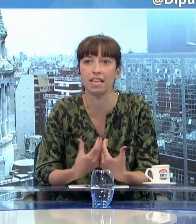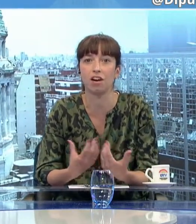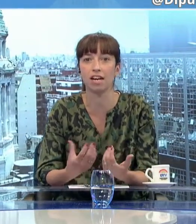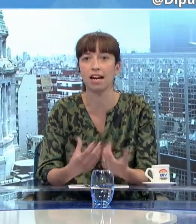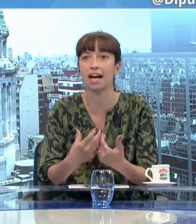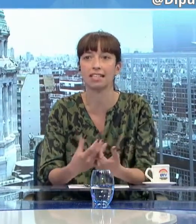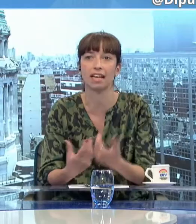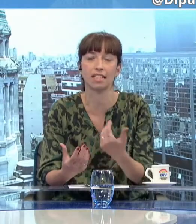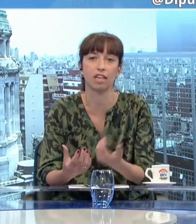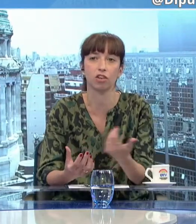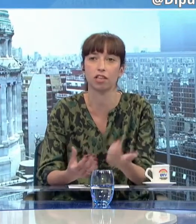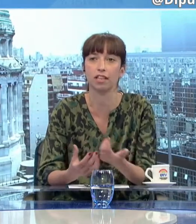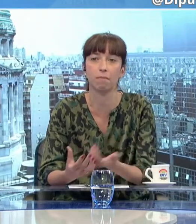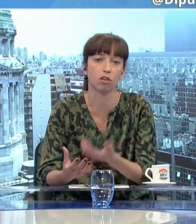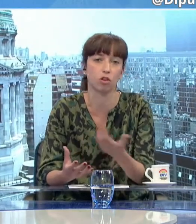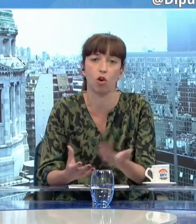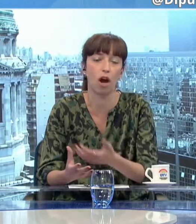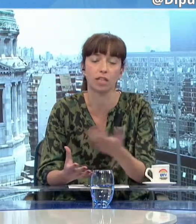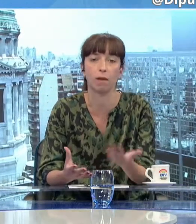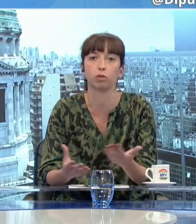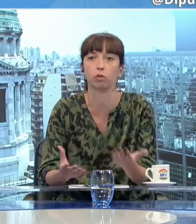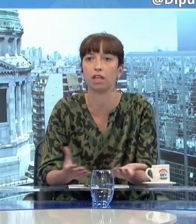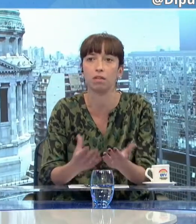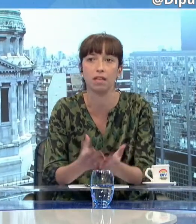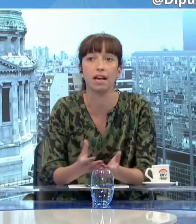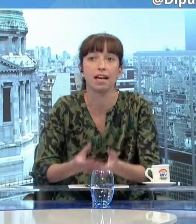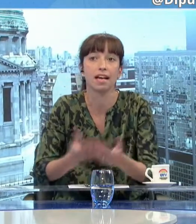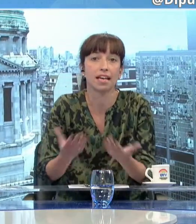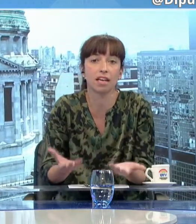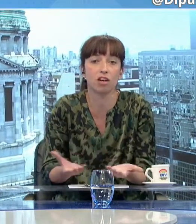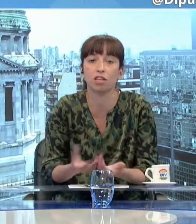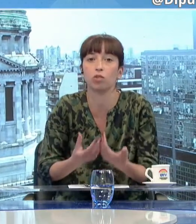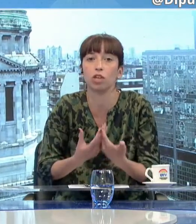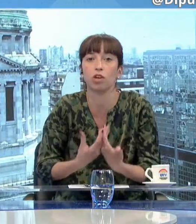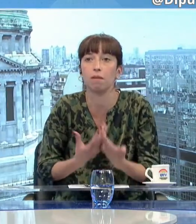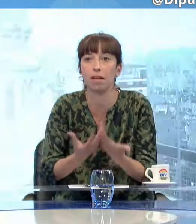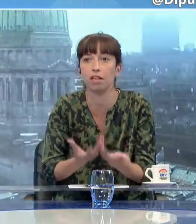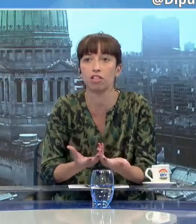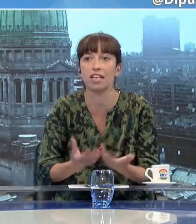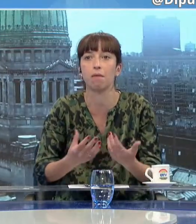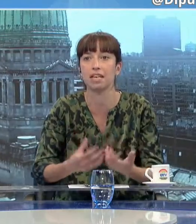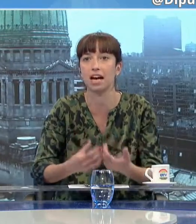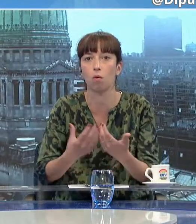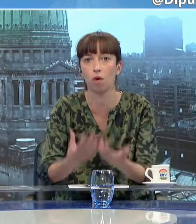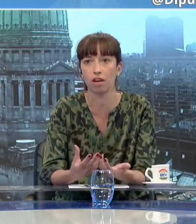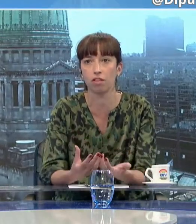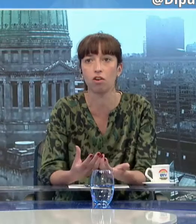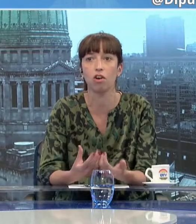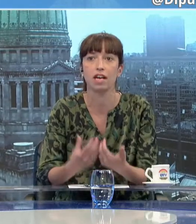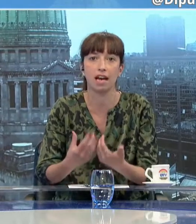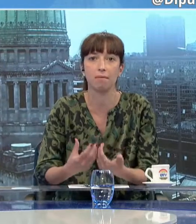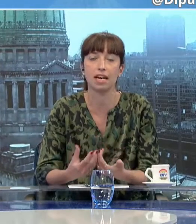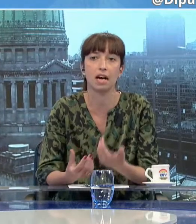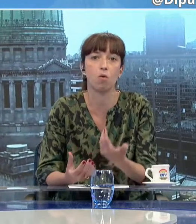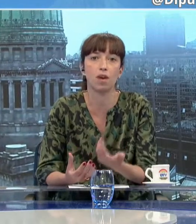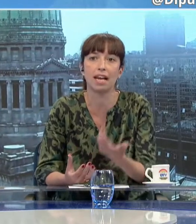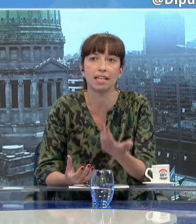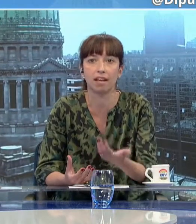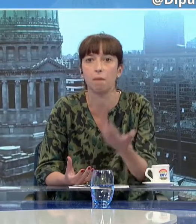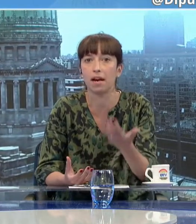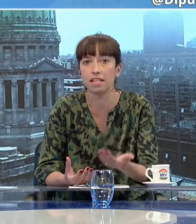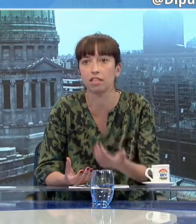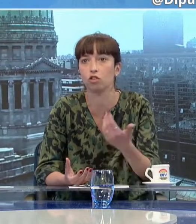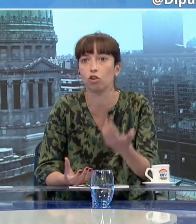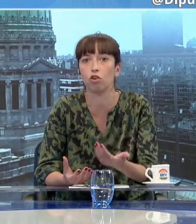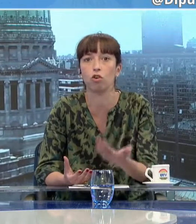atrás y ahora hace que haya 2 dictámenes o haya una postura dividida. ¿Qué es lo que sucedió en el medio? Si había acuerdo y había una lista